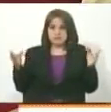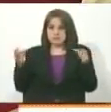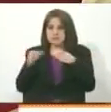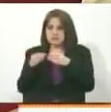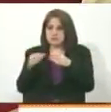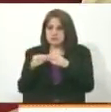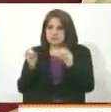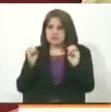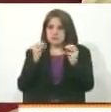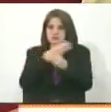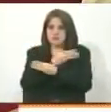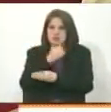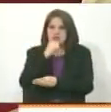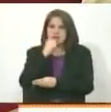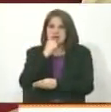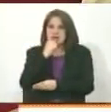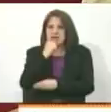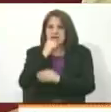la convocó?